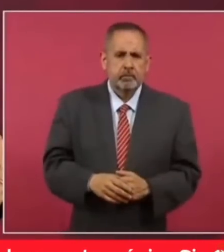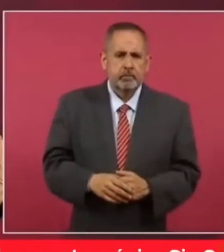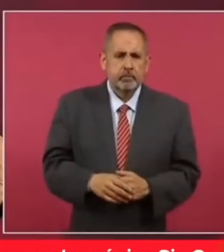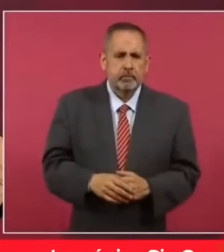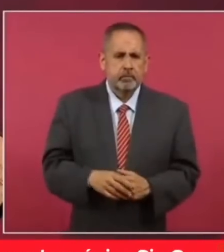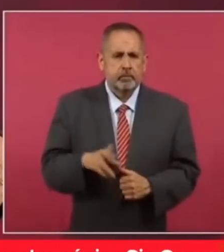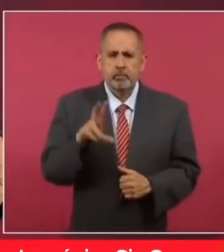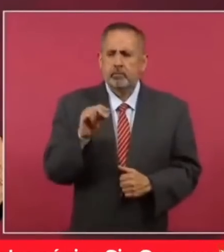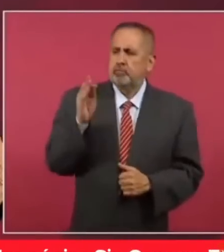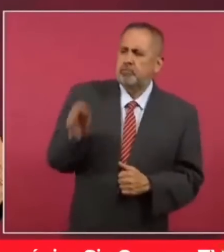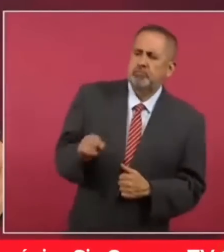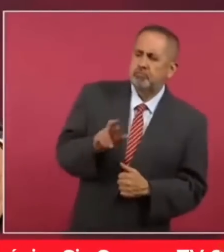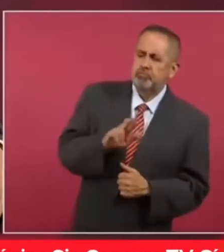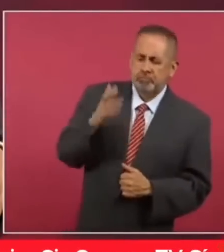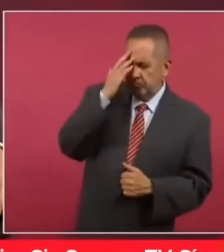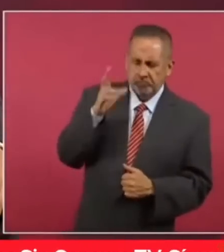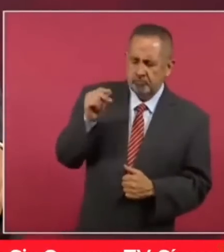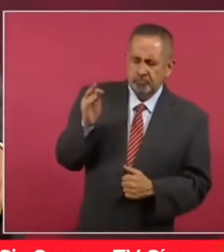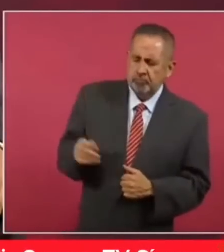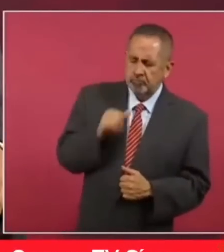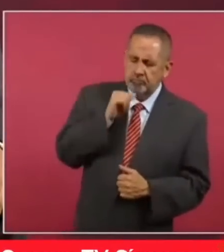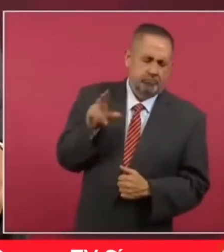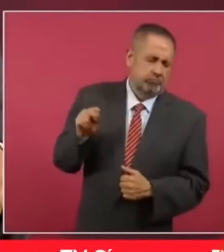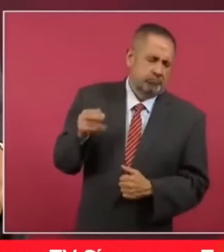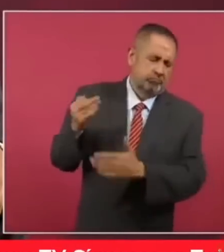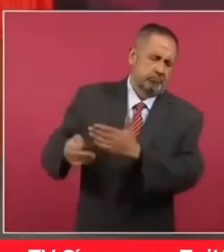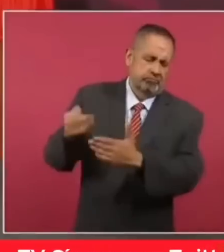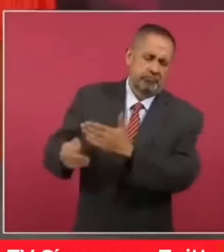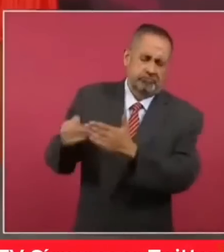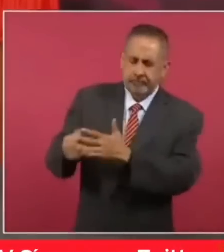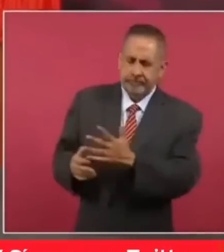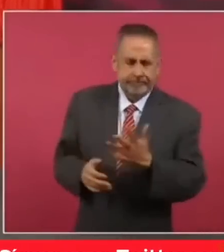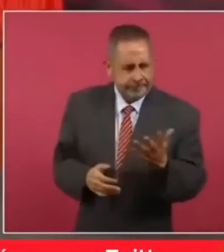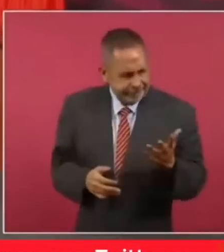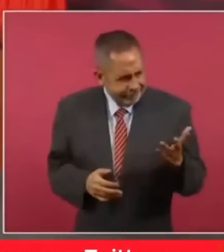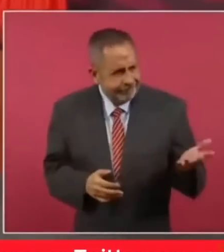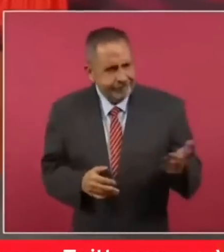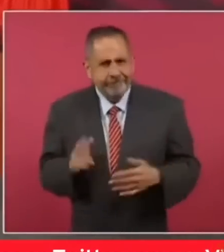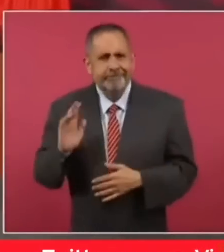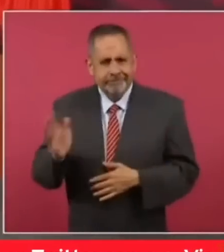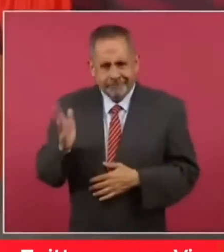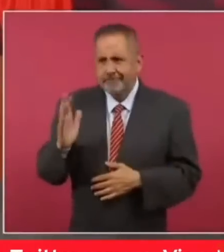no reconocen nada de lo que se está haciendo.